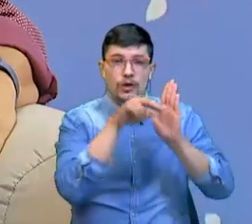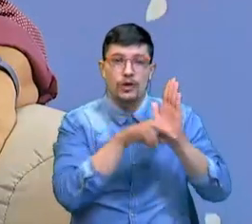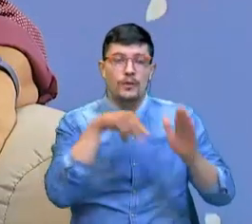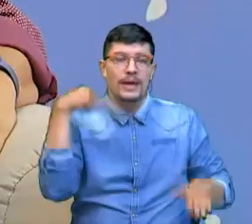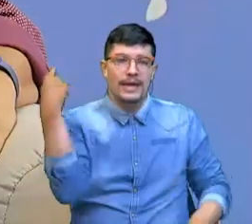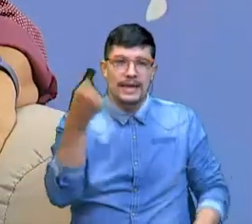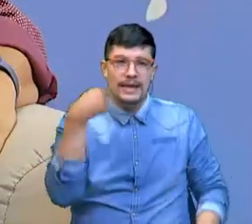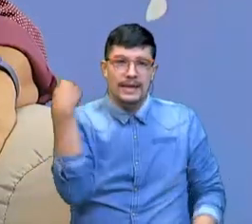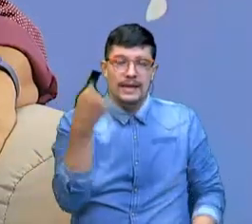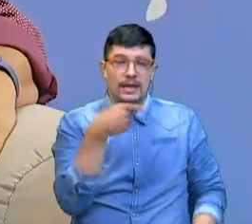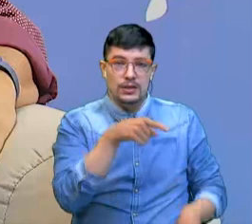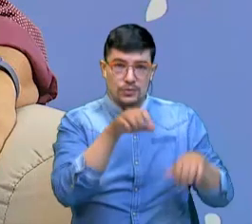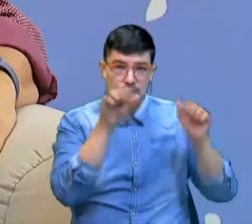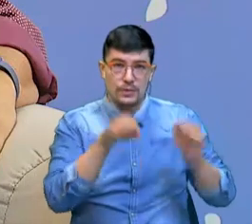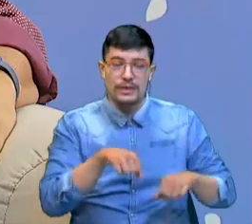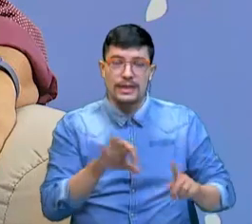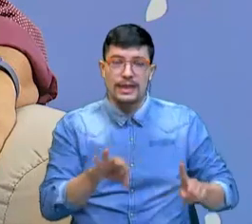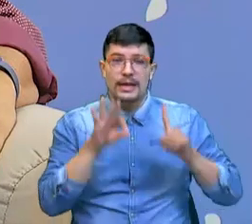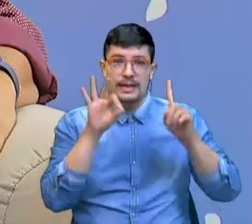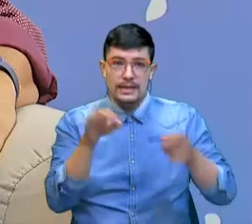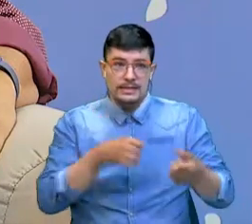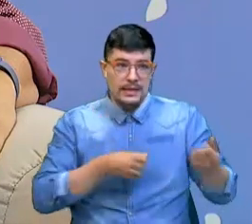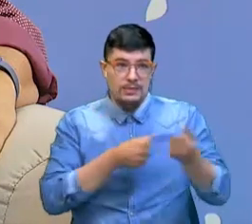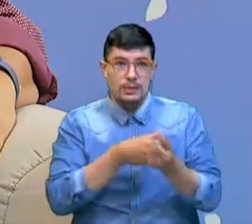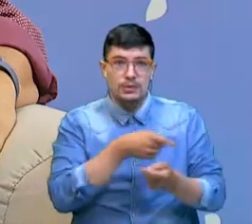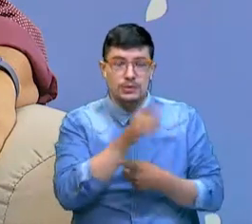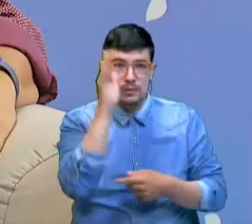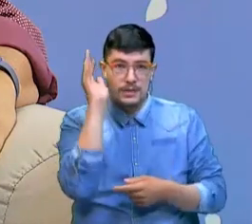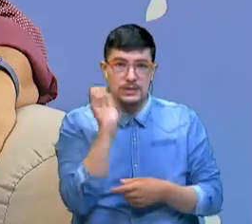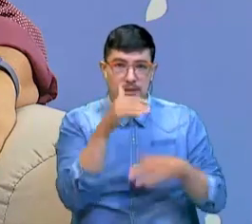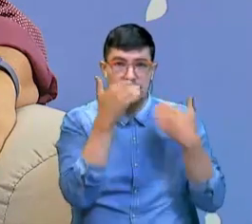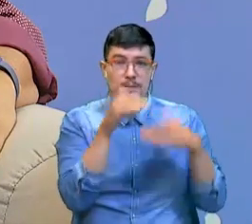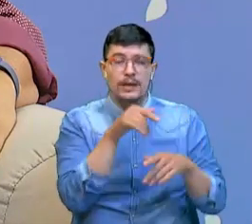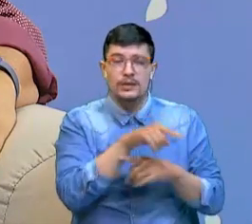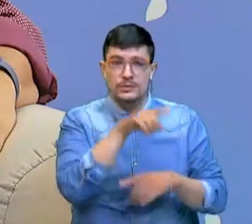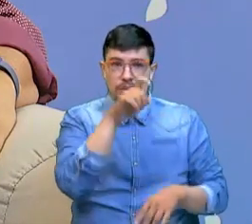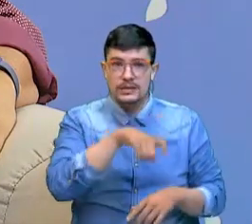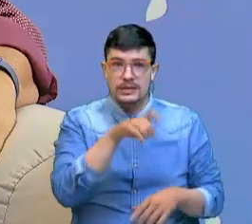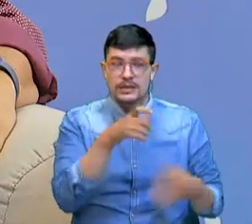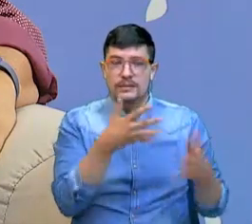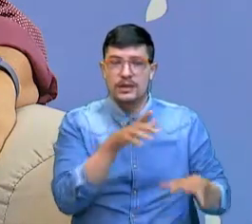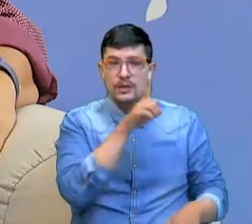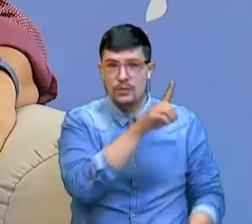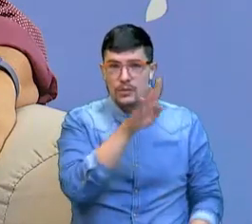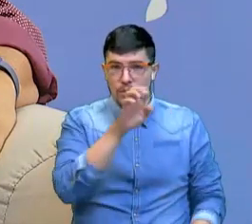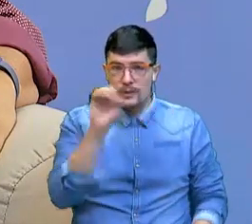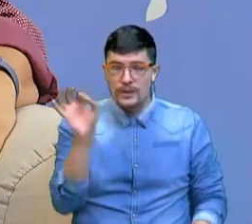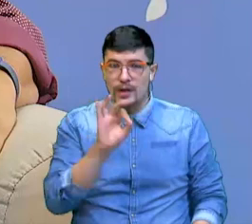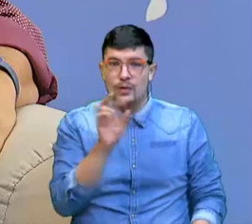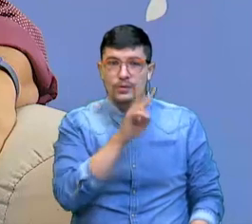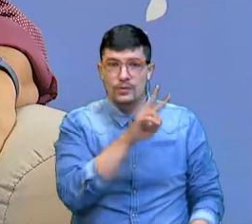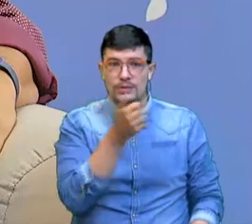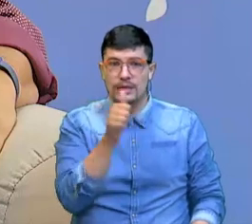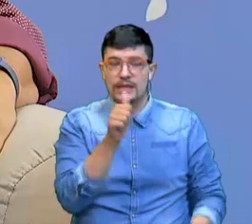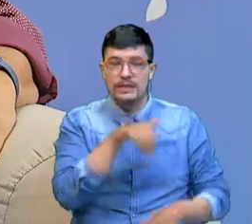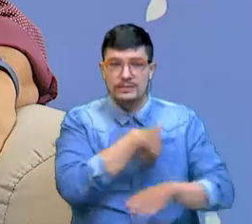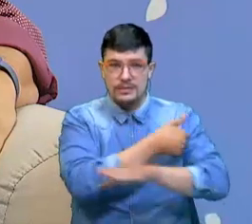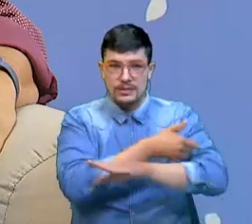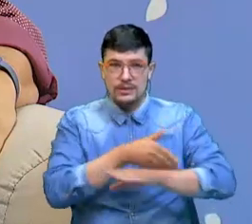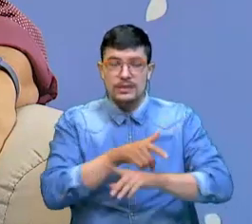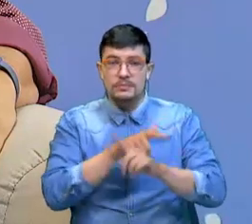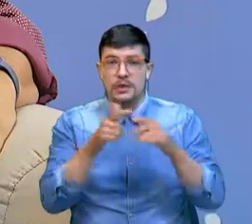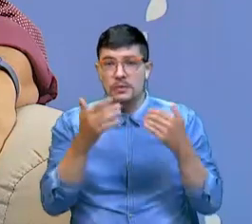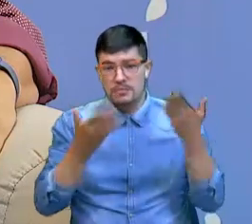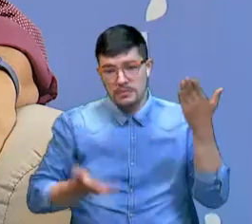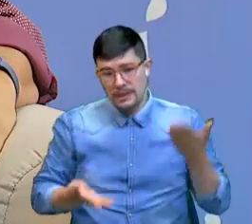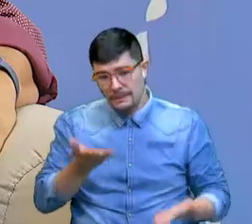por regla general, para poder garantizar el financiamiento de una pensión de salario mínimo se requieren entre 190, 200, 210 millones. Pues